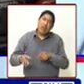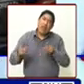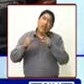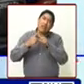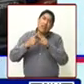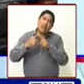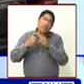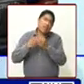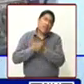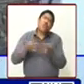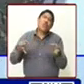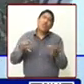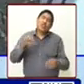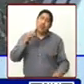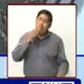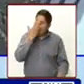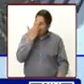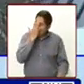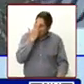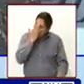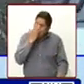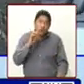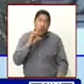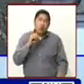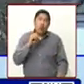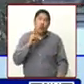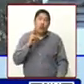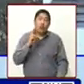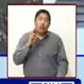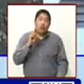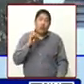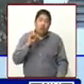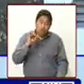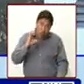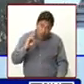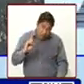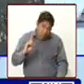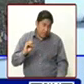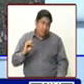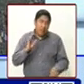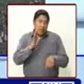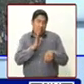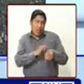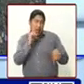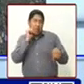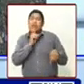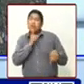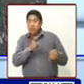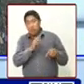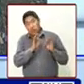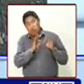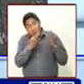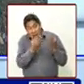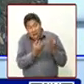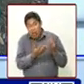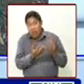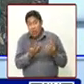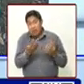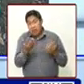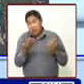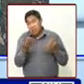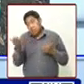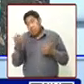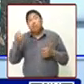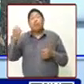a iniciar las investigaciones correspondientes. Tendrá que convocar también a la familia a declarar. Ya dependerá de